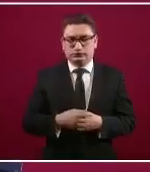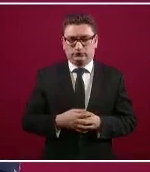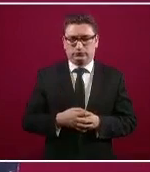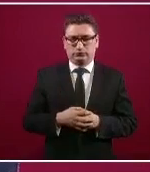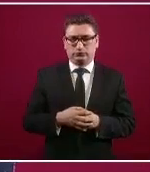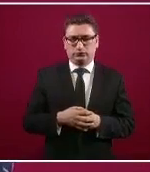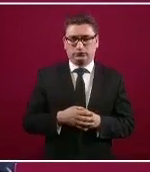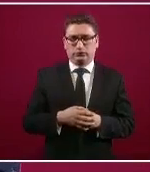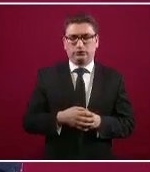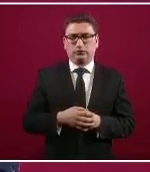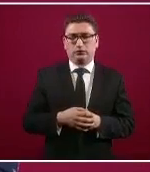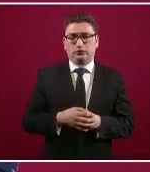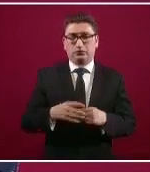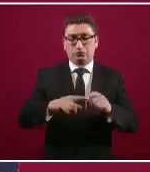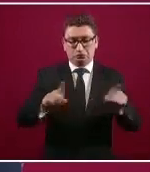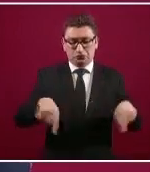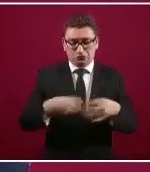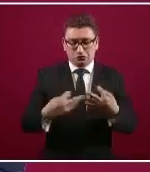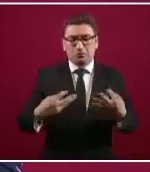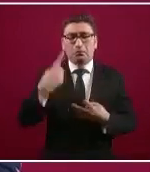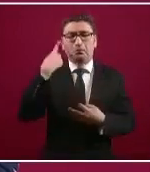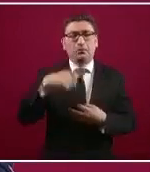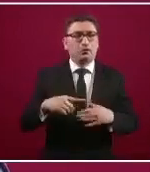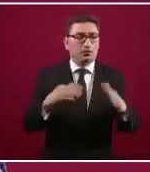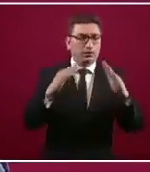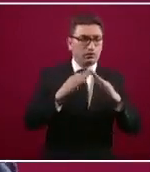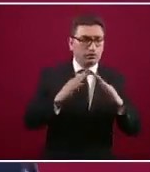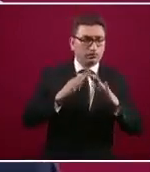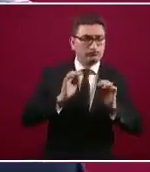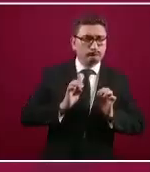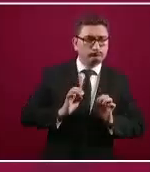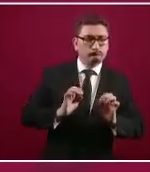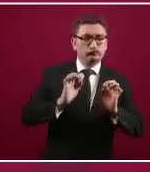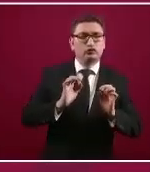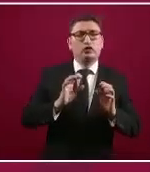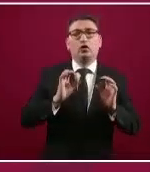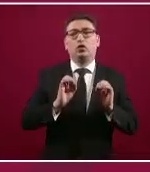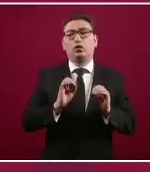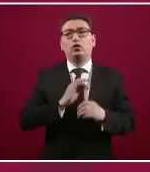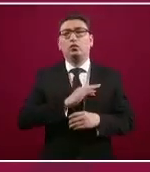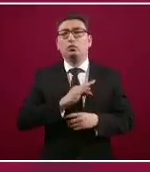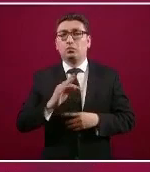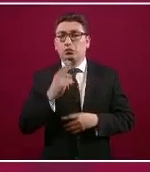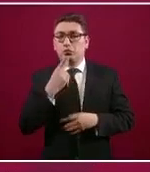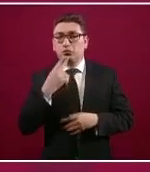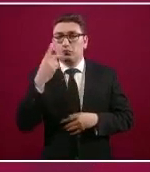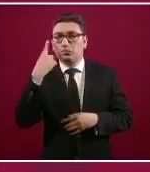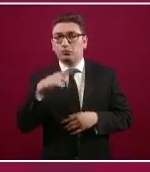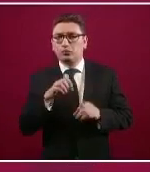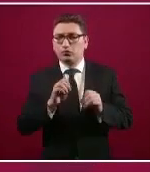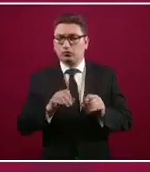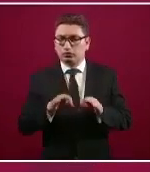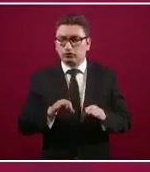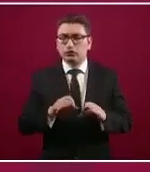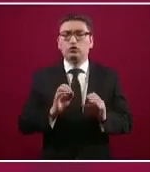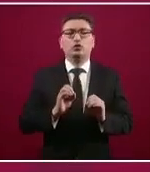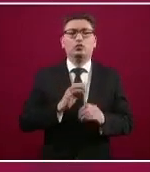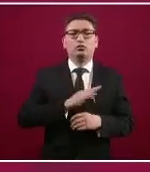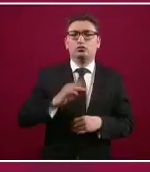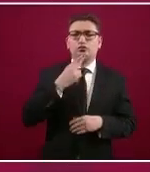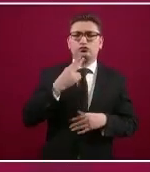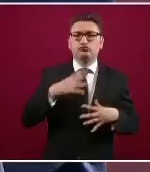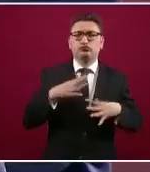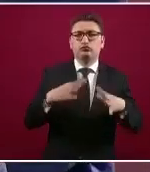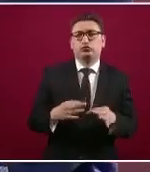si es solo residencial o puede ser utilizada para una oficina, para una fundación, en